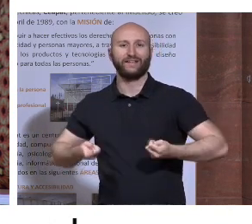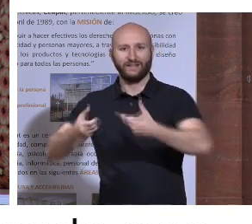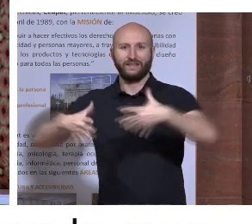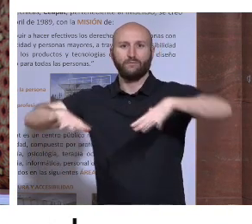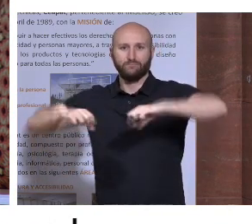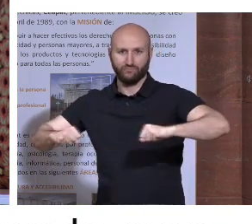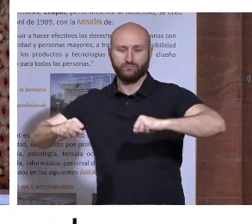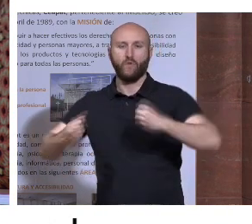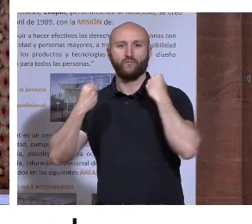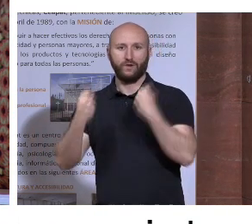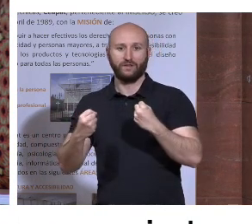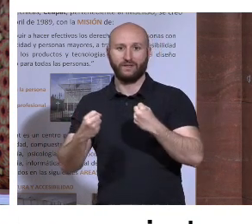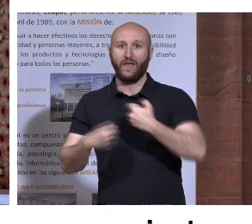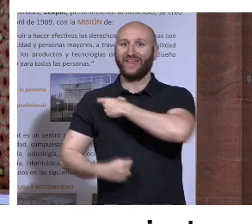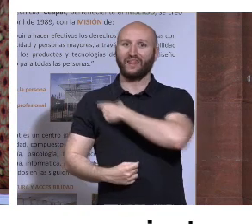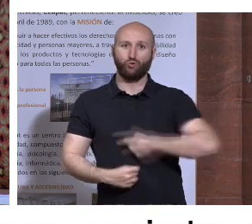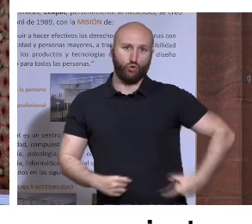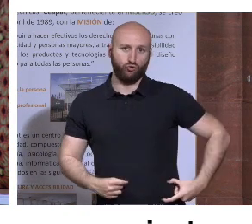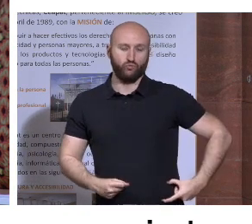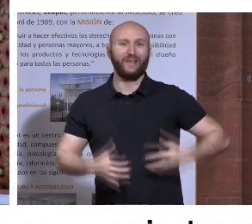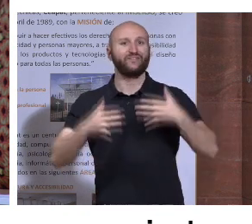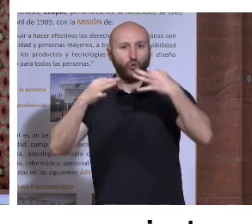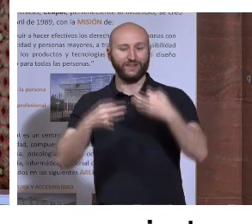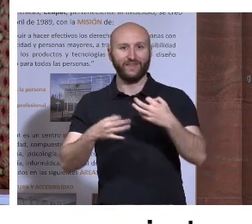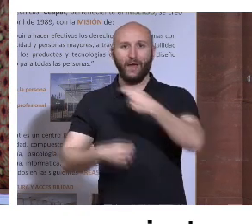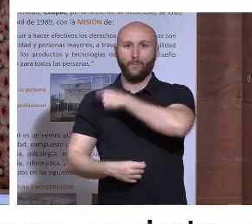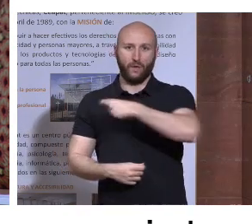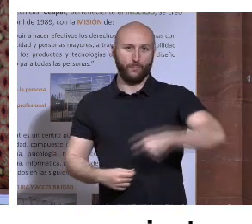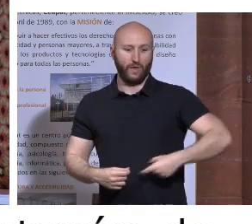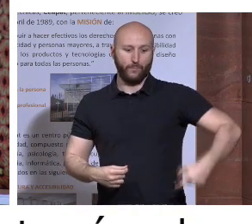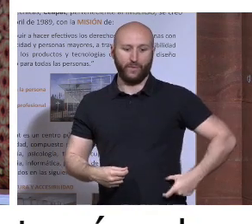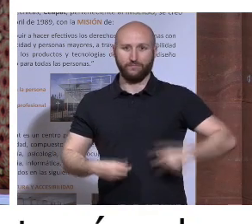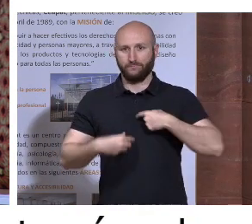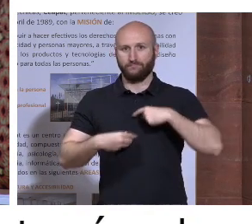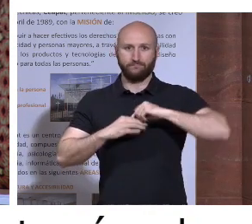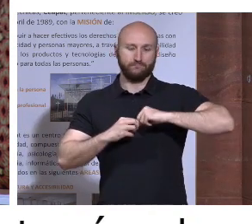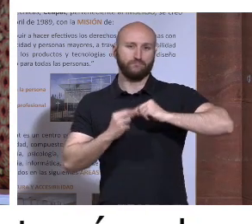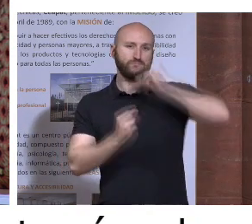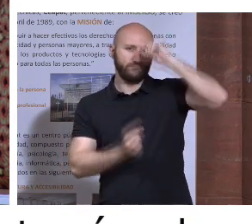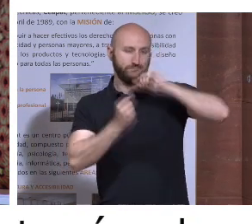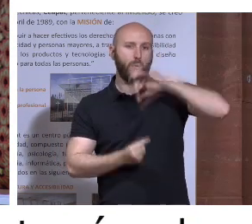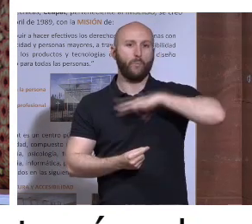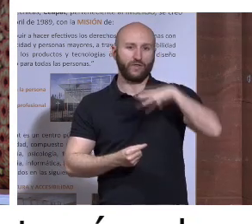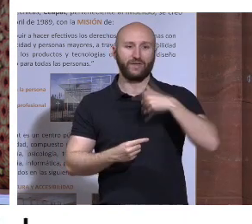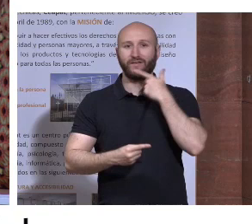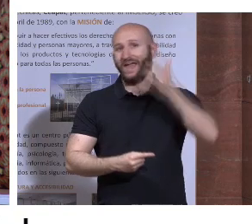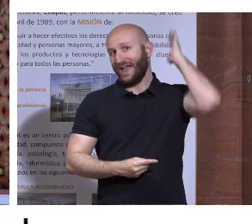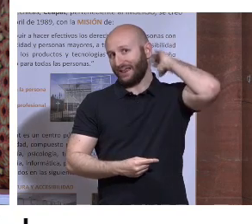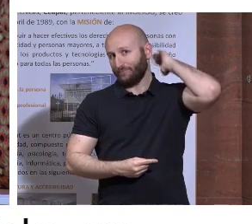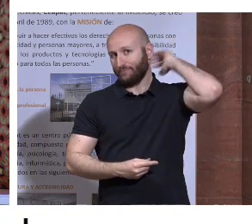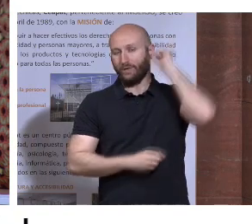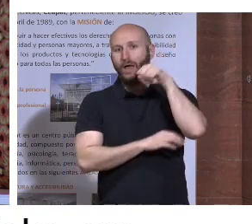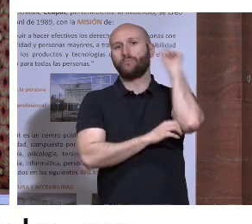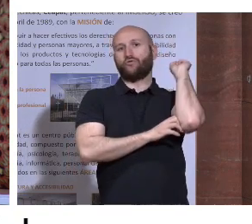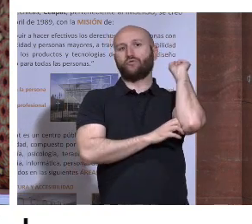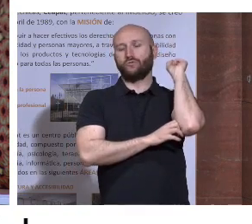vehículo, un cinturón de seguridad de tres puntos y regulable en la altura, y por último un respaldo y reposacabezas. Es